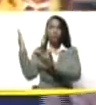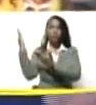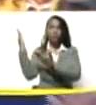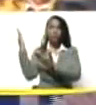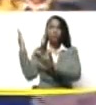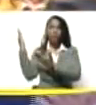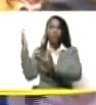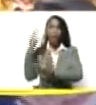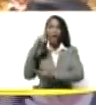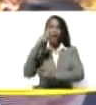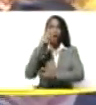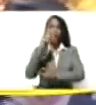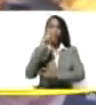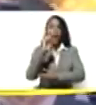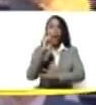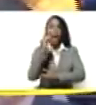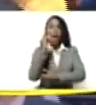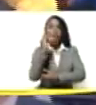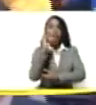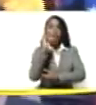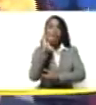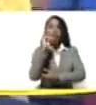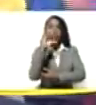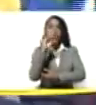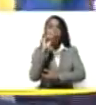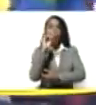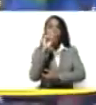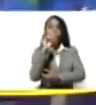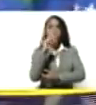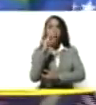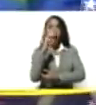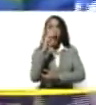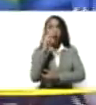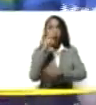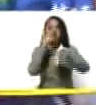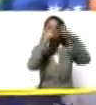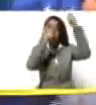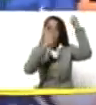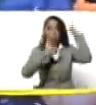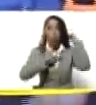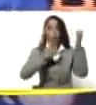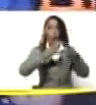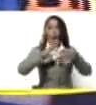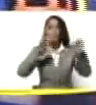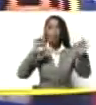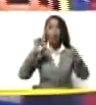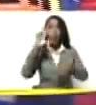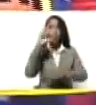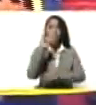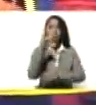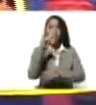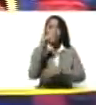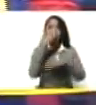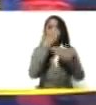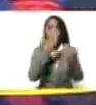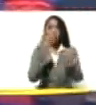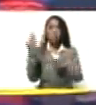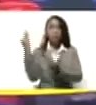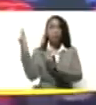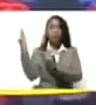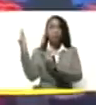al llamado alto mando político estas elecciones que nos vamos a enfrentar pudieran ser las más